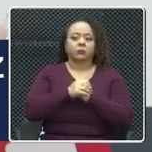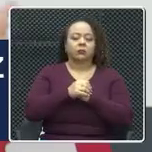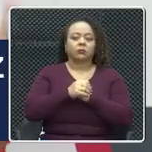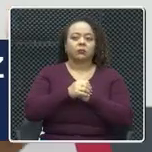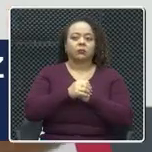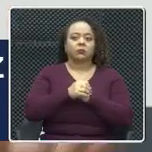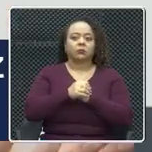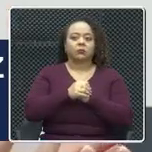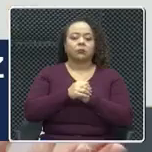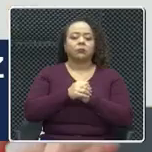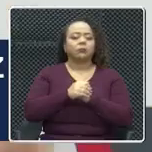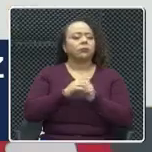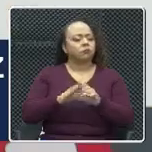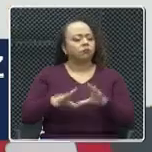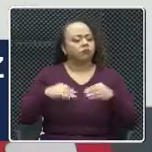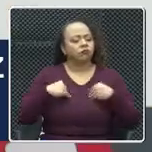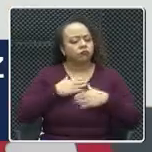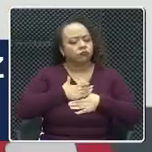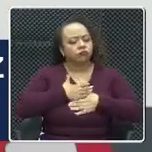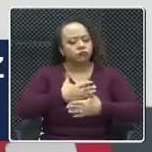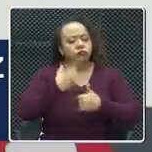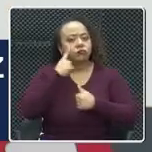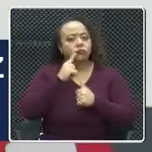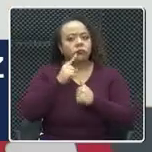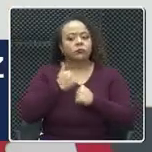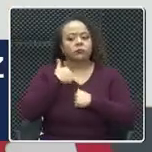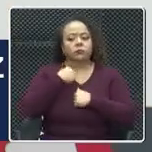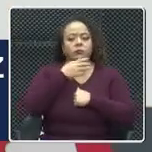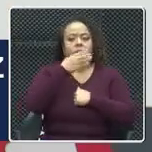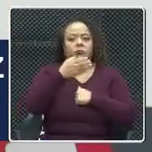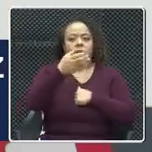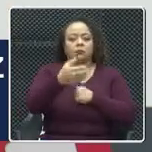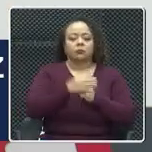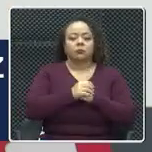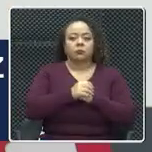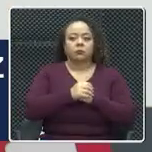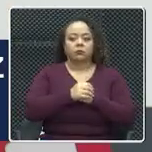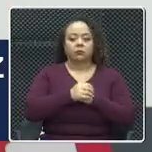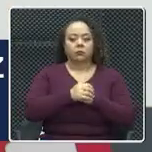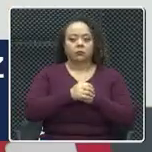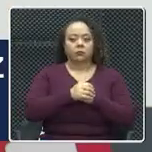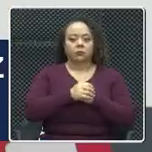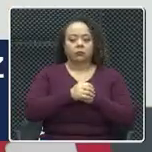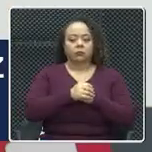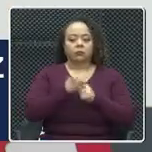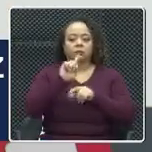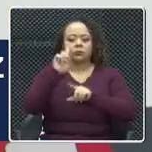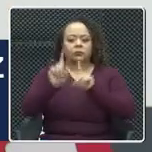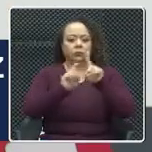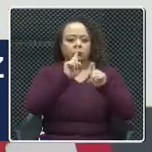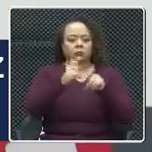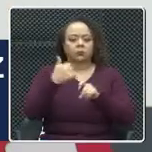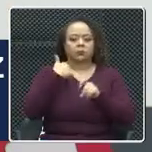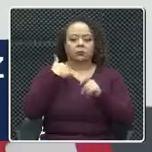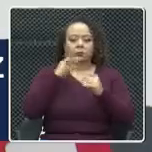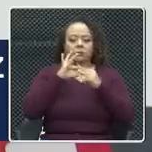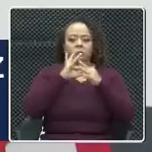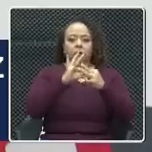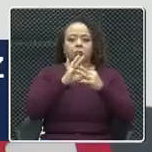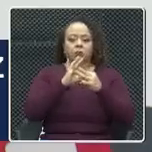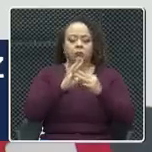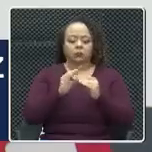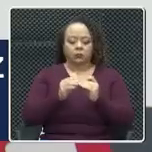patronal que está muy anuente, claro, a recibir recomendaciones, a estar consultando, a tener